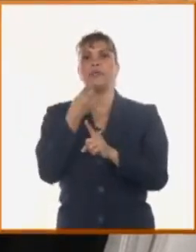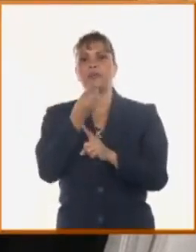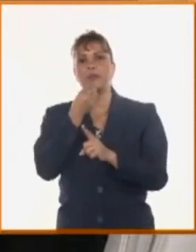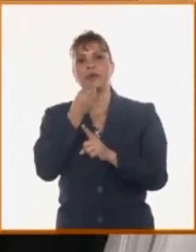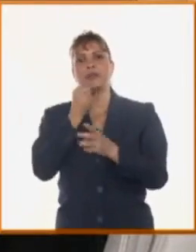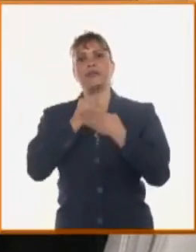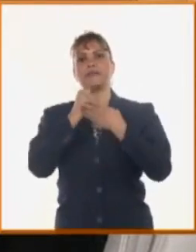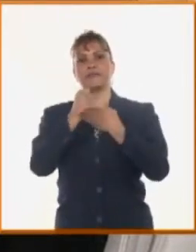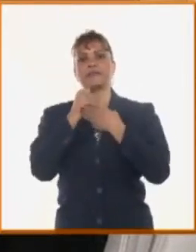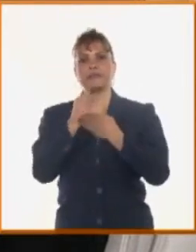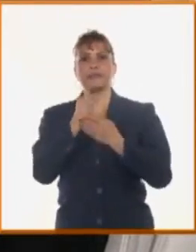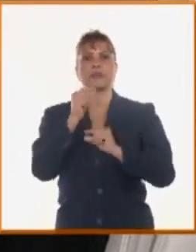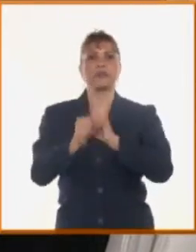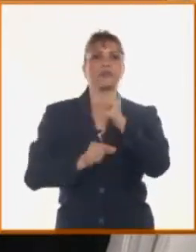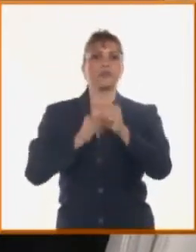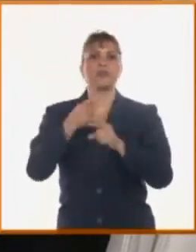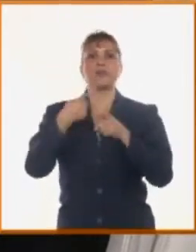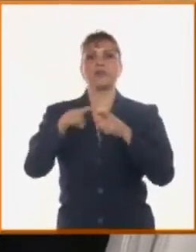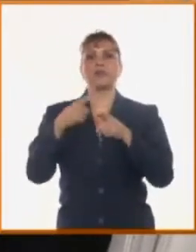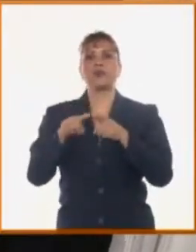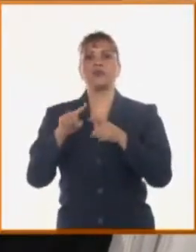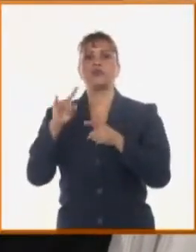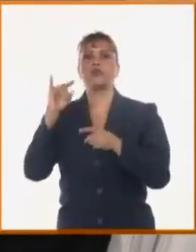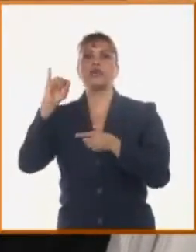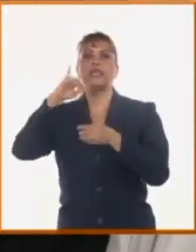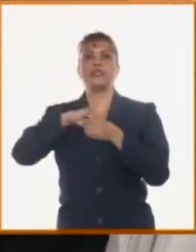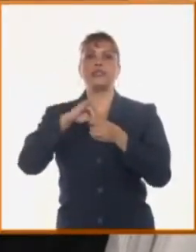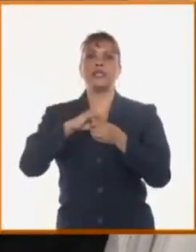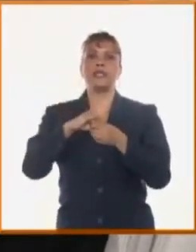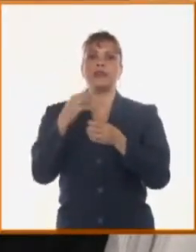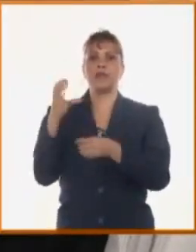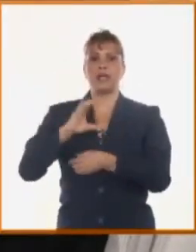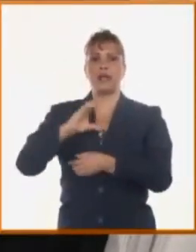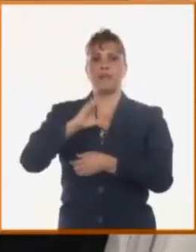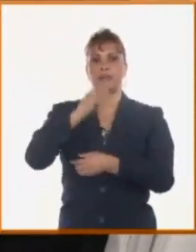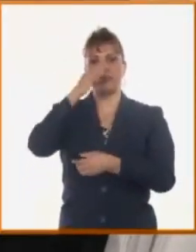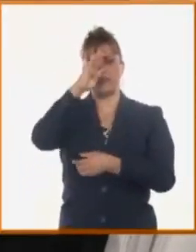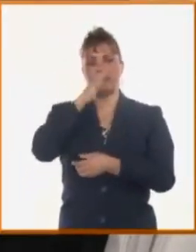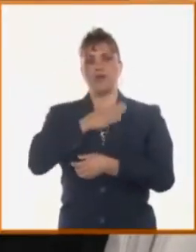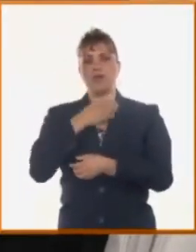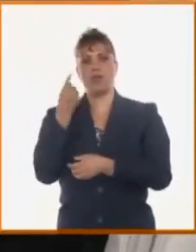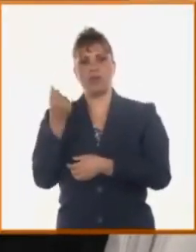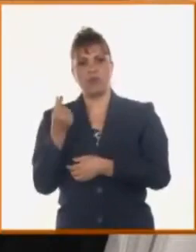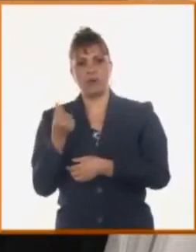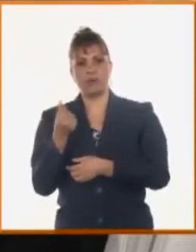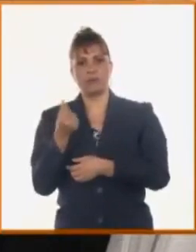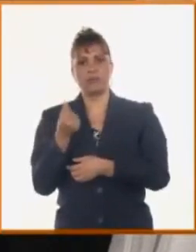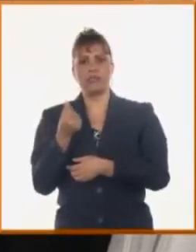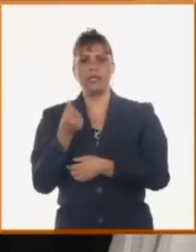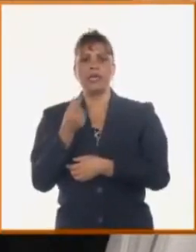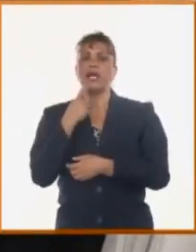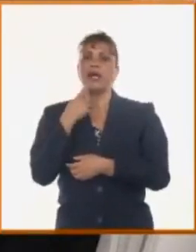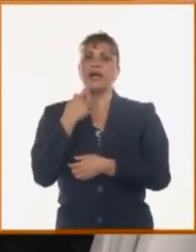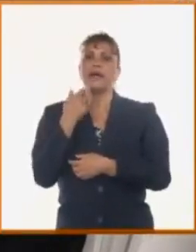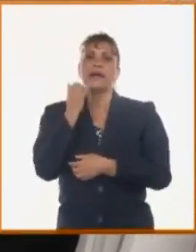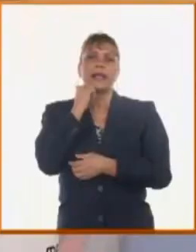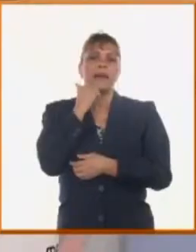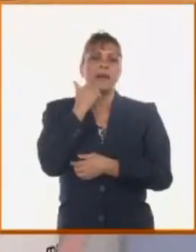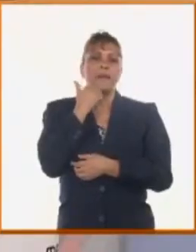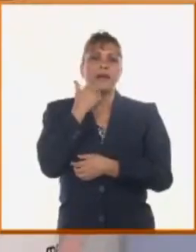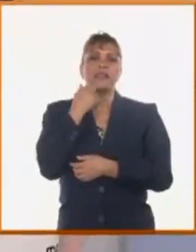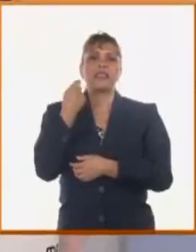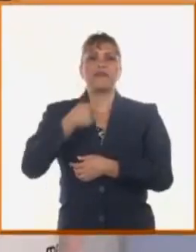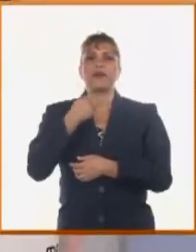ayudar al Producto Interno Bruto, al desarrollo económico de una nación. ¿Cuánto más tenemos que seguir haciendo en ese camino?